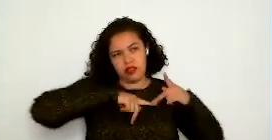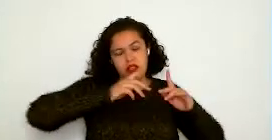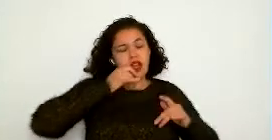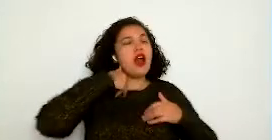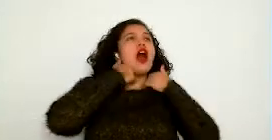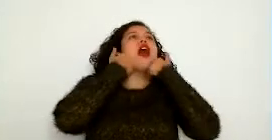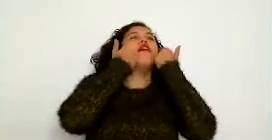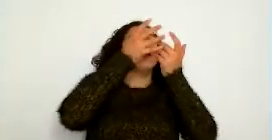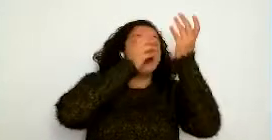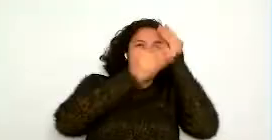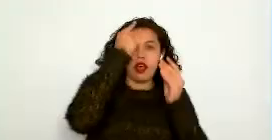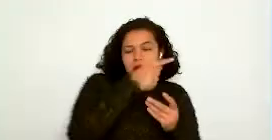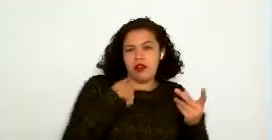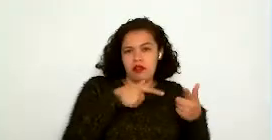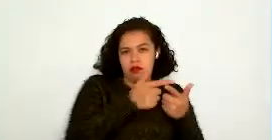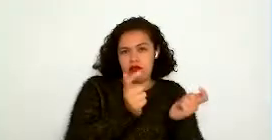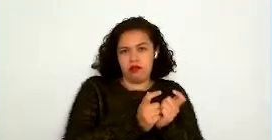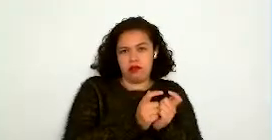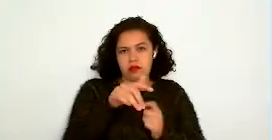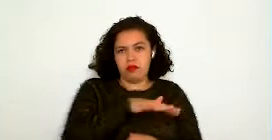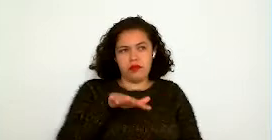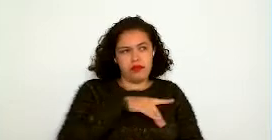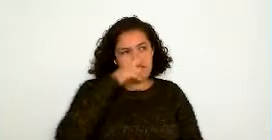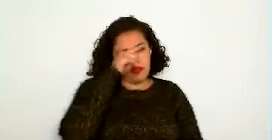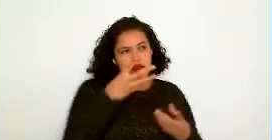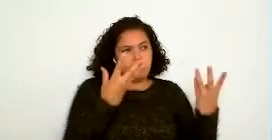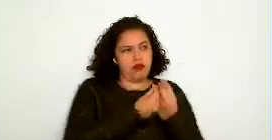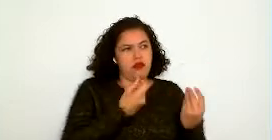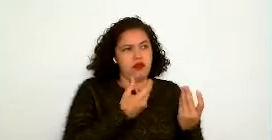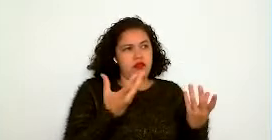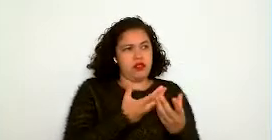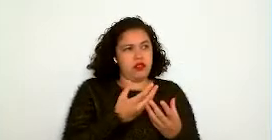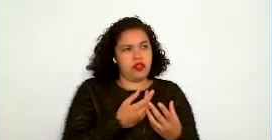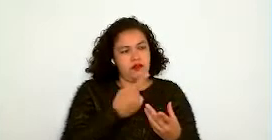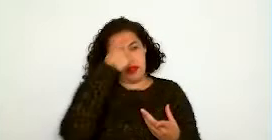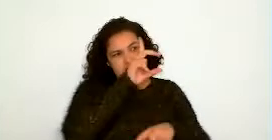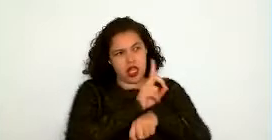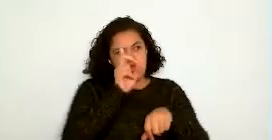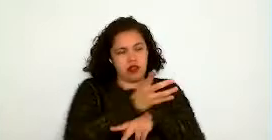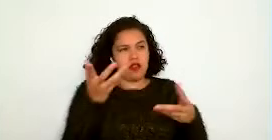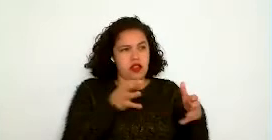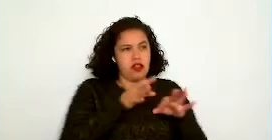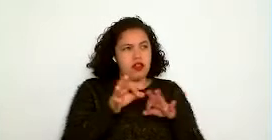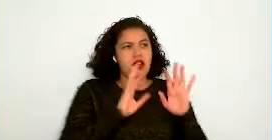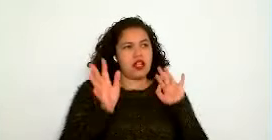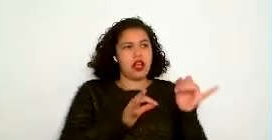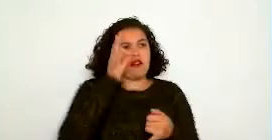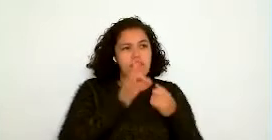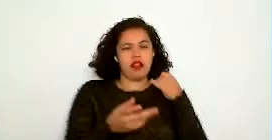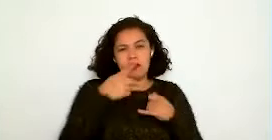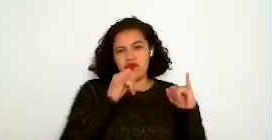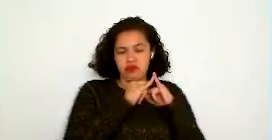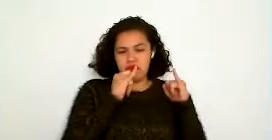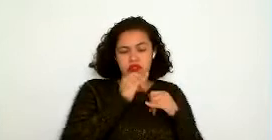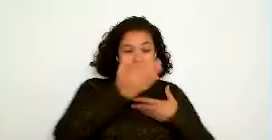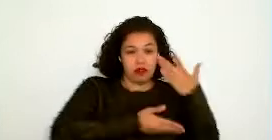las personas o de los grupos poblacionales con los que estamos trabajando todos los días, porque al final la institución al otorgar